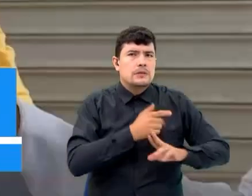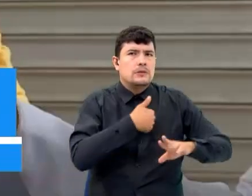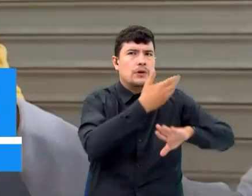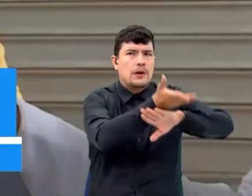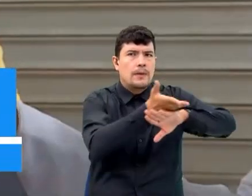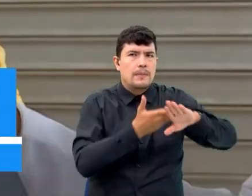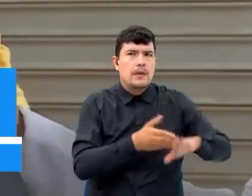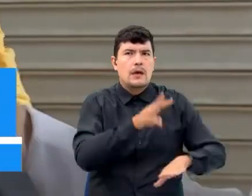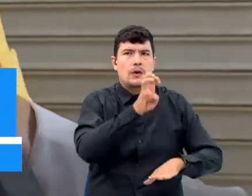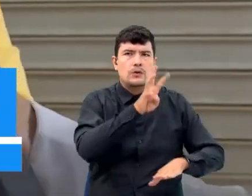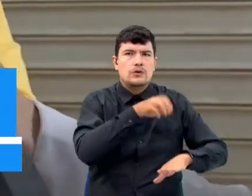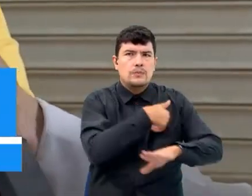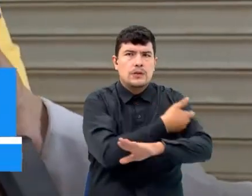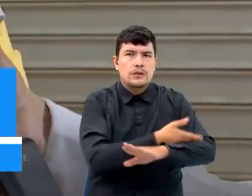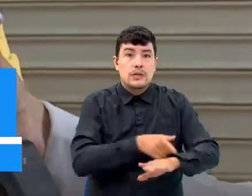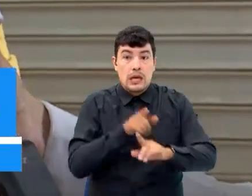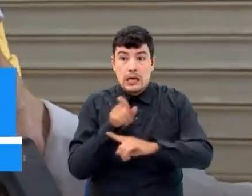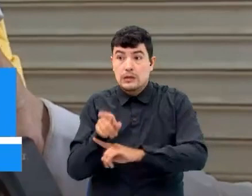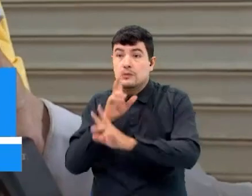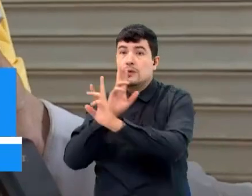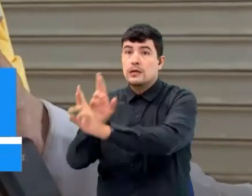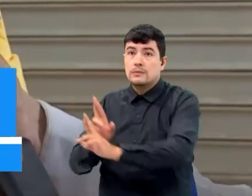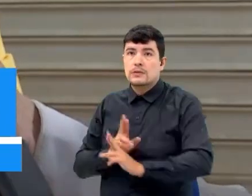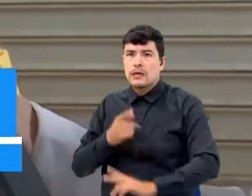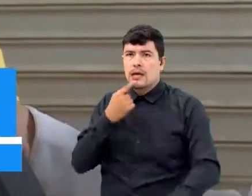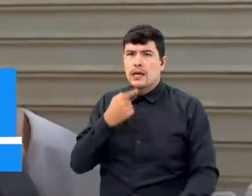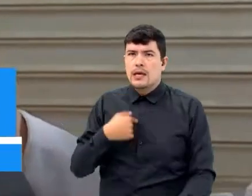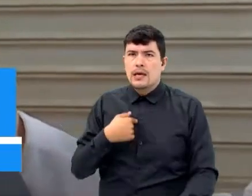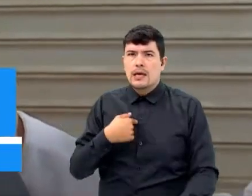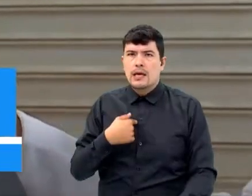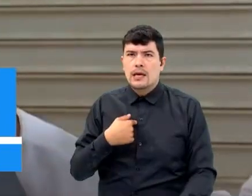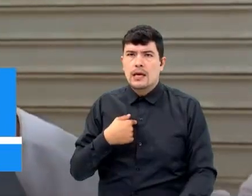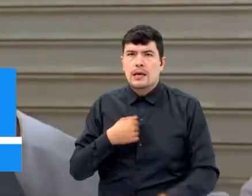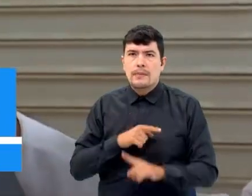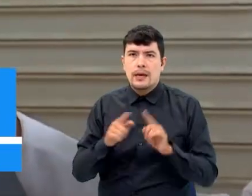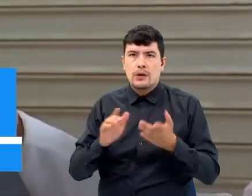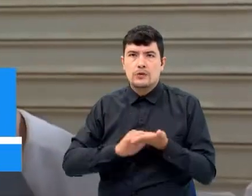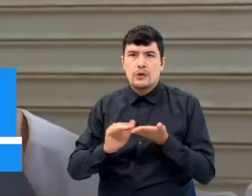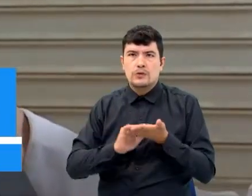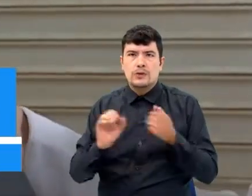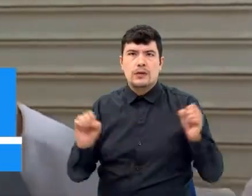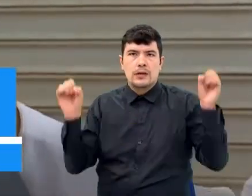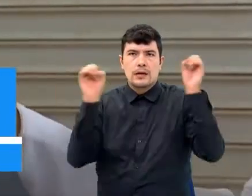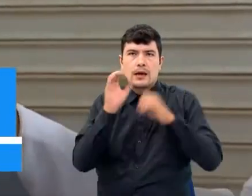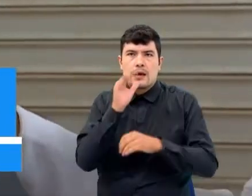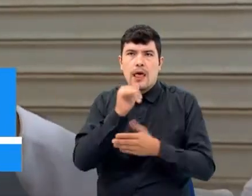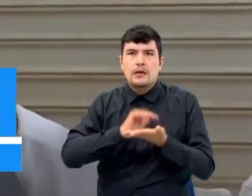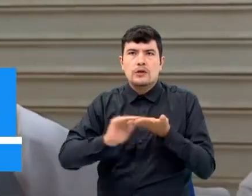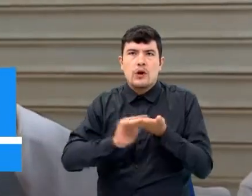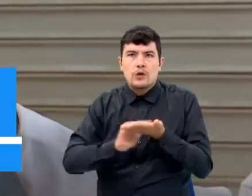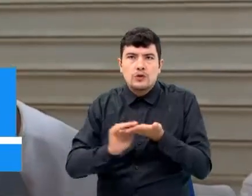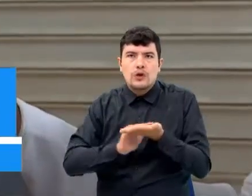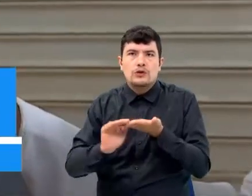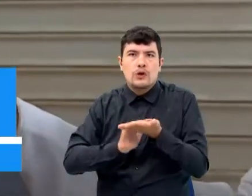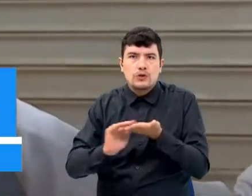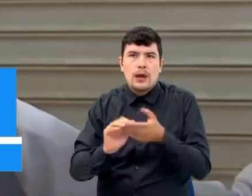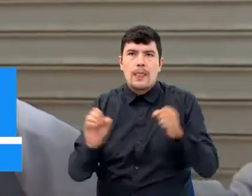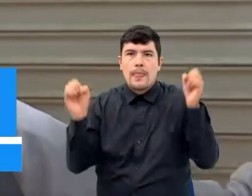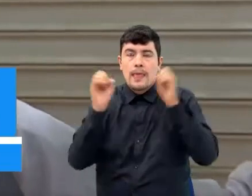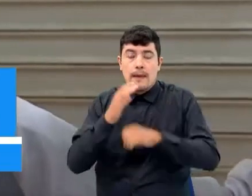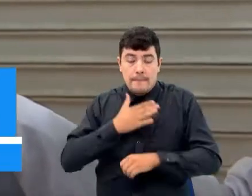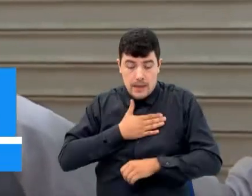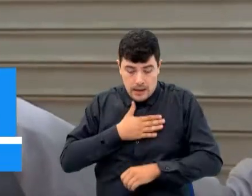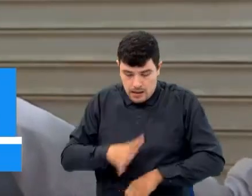he perdido. Ellos me contestan eso, pero no me dan ninguna solución. ¿Qué van a arreglar? ¿Qué van a arreglar? Y me ha tocado a mí de mi